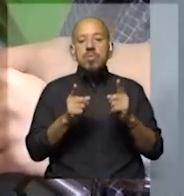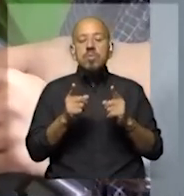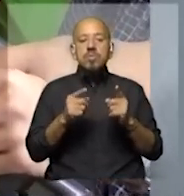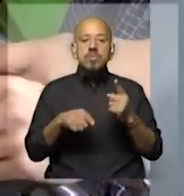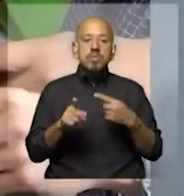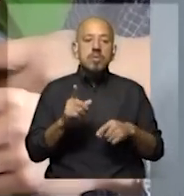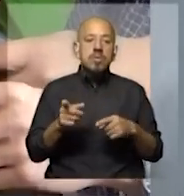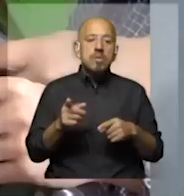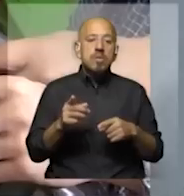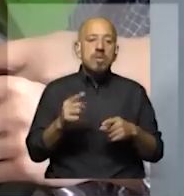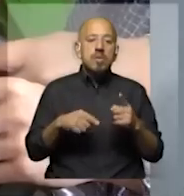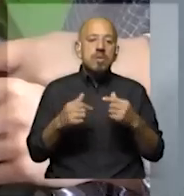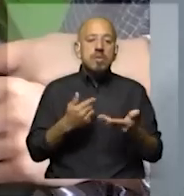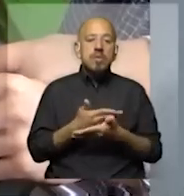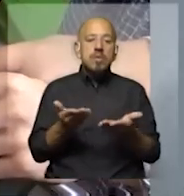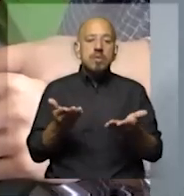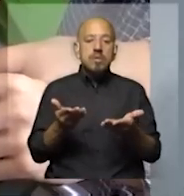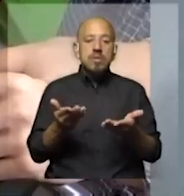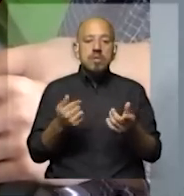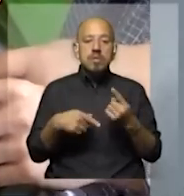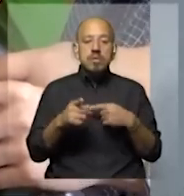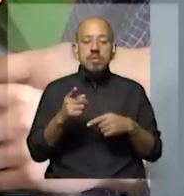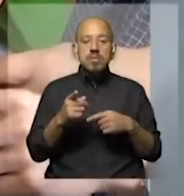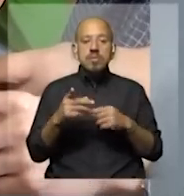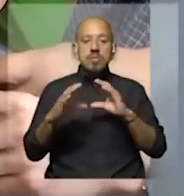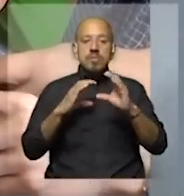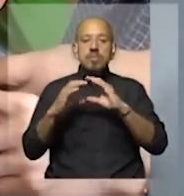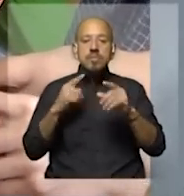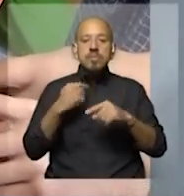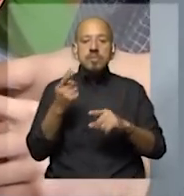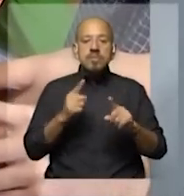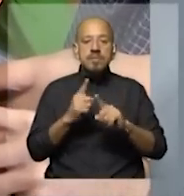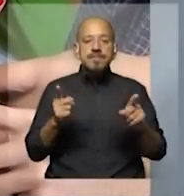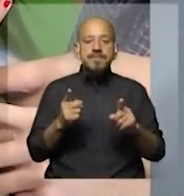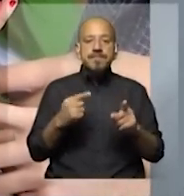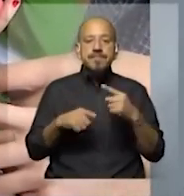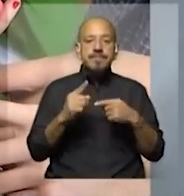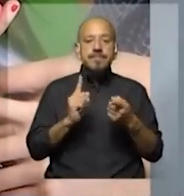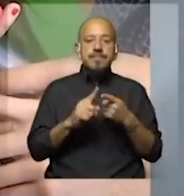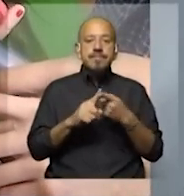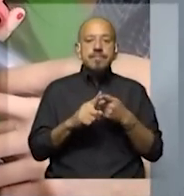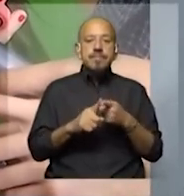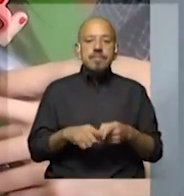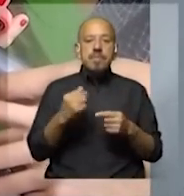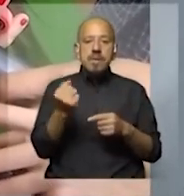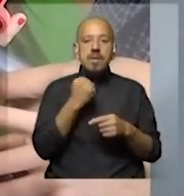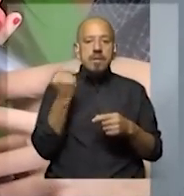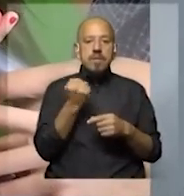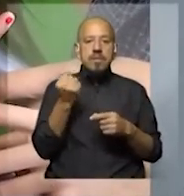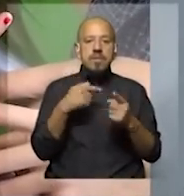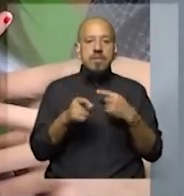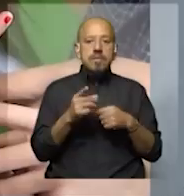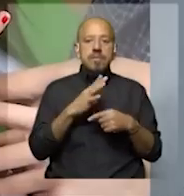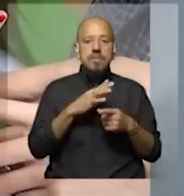sido filtrada y fue transmitida a la opinión pública a partir de ustedes otras no y el acuerdo que es un acuerdo muy importante es un acuerdo